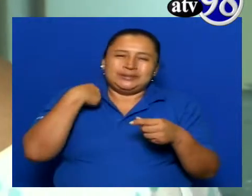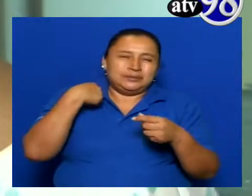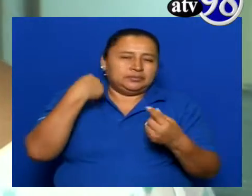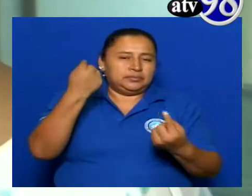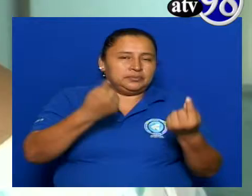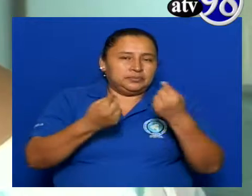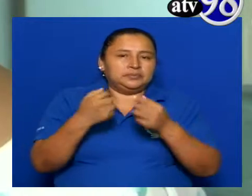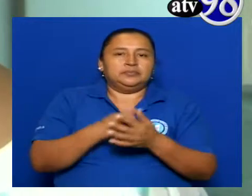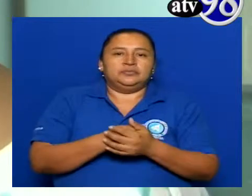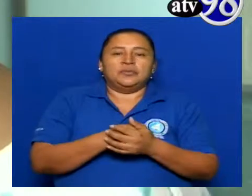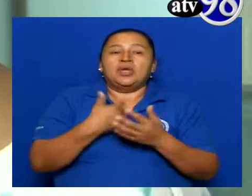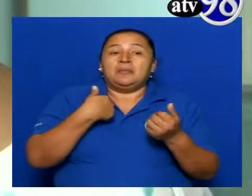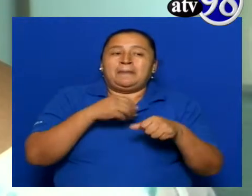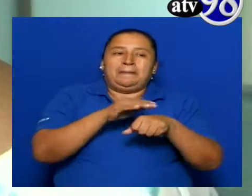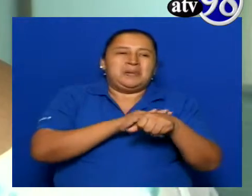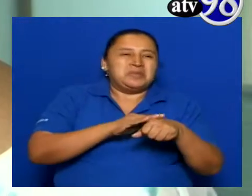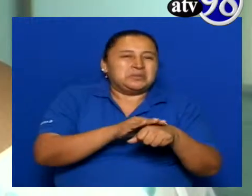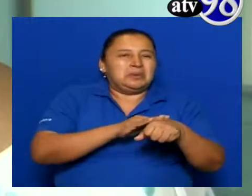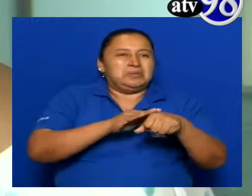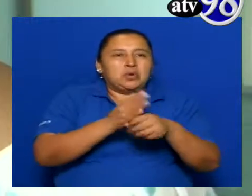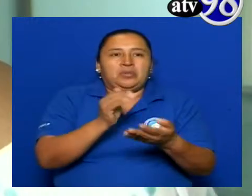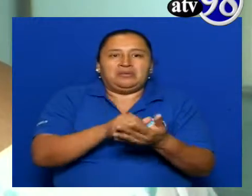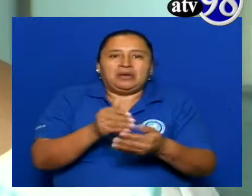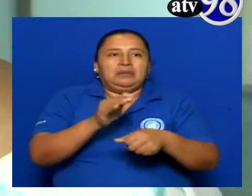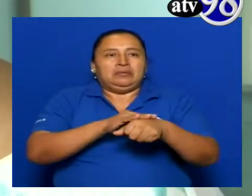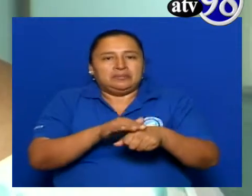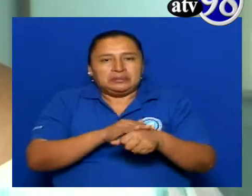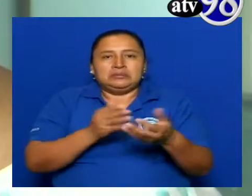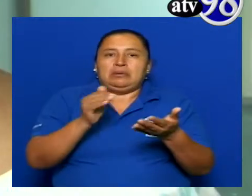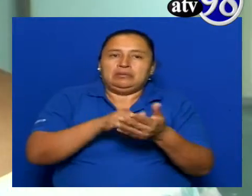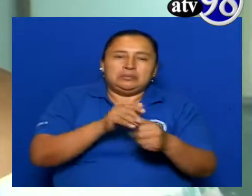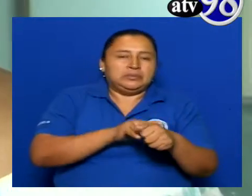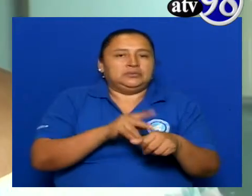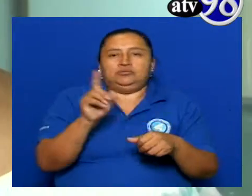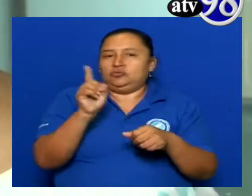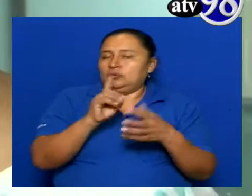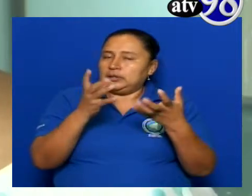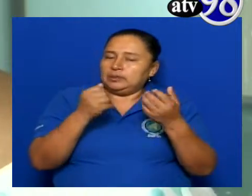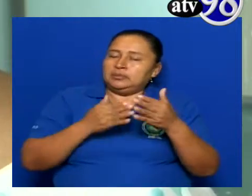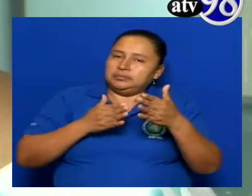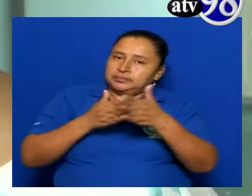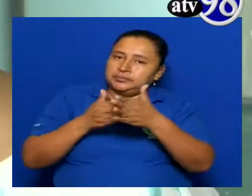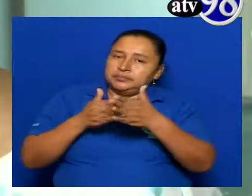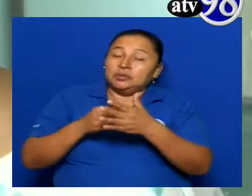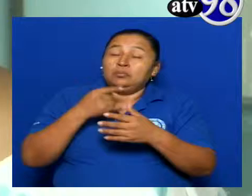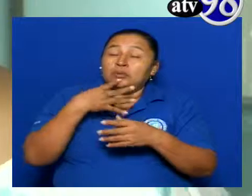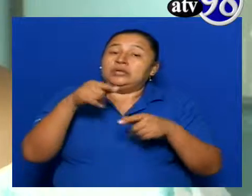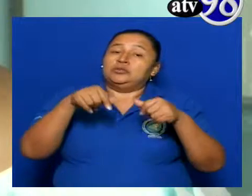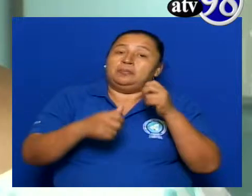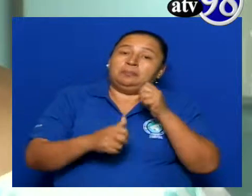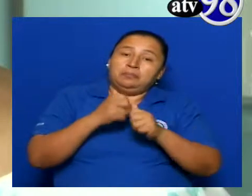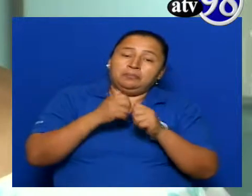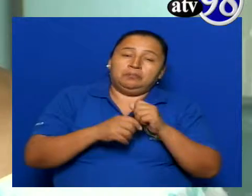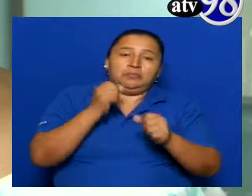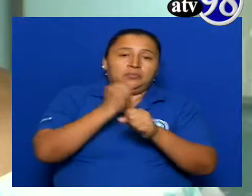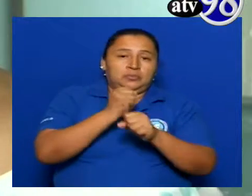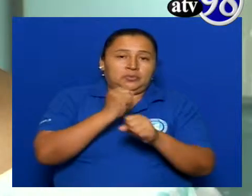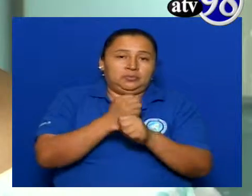la pedida de permiso y una serie de situaciones que vienen a perjudicar la parte laboral. Entonces,